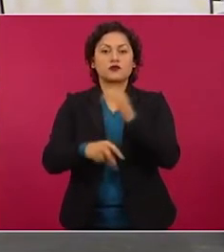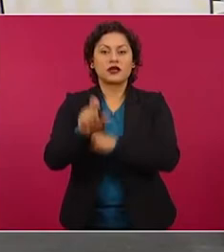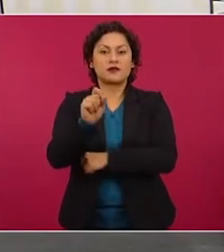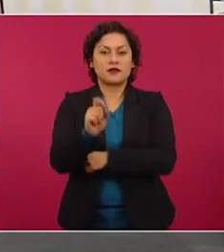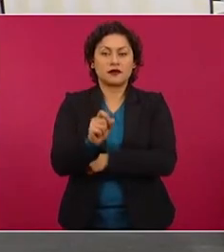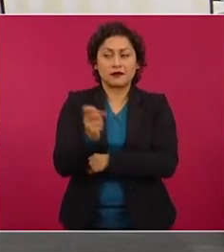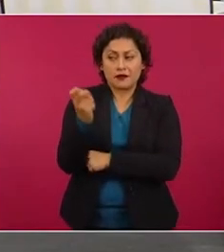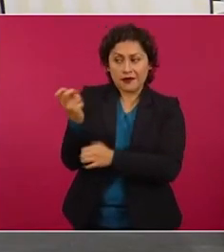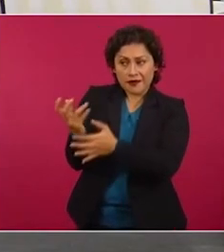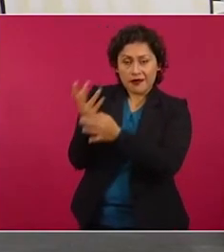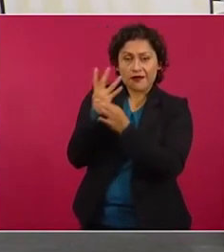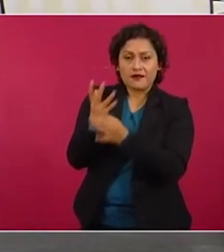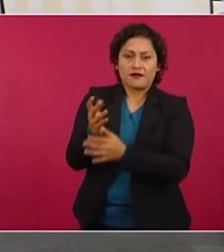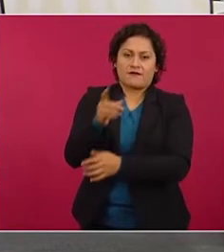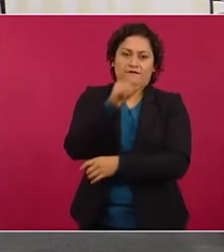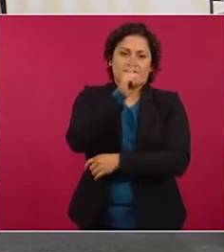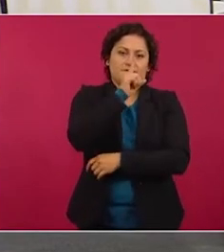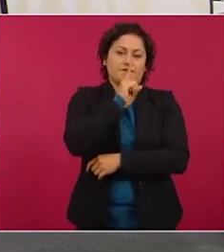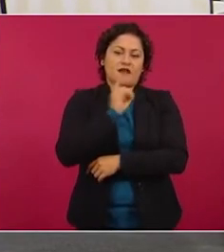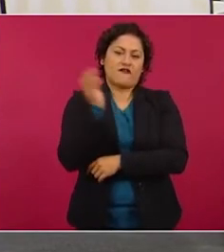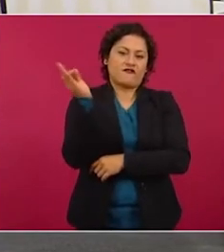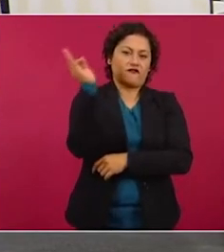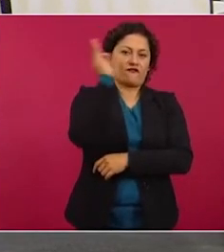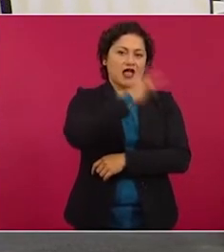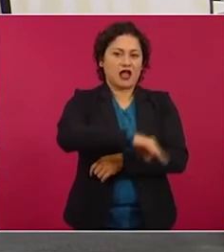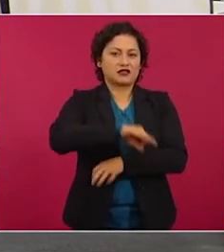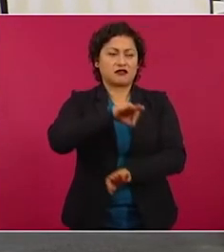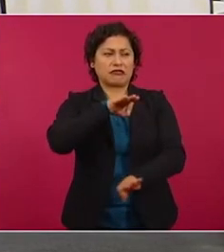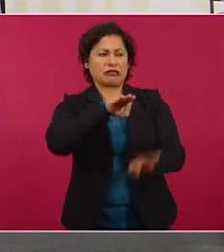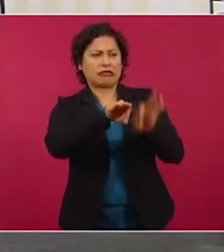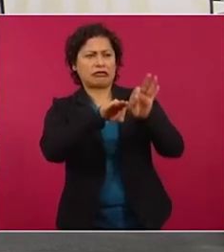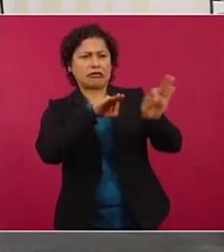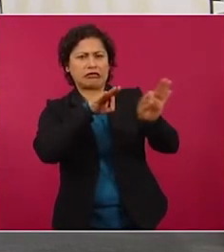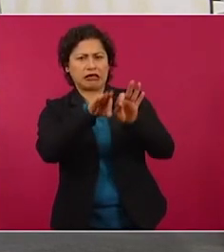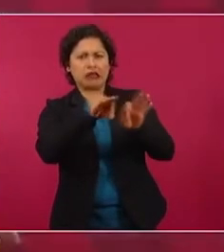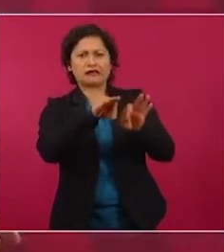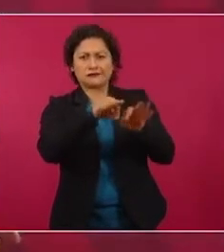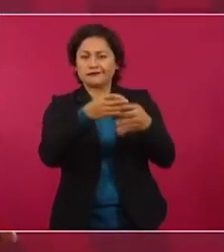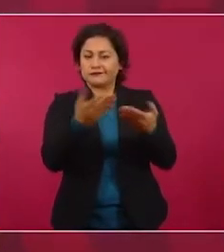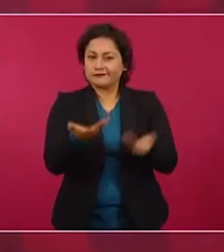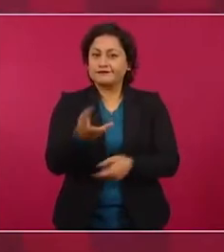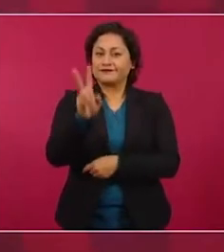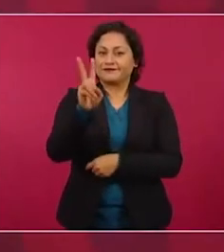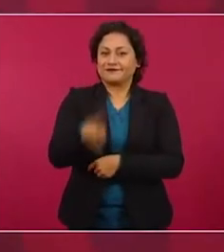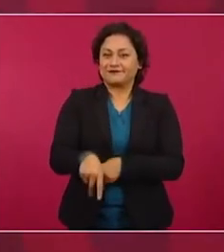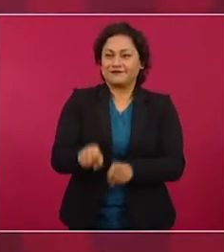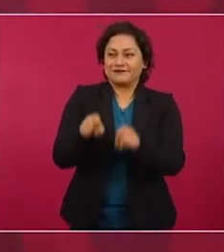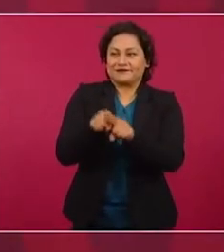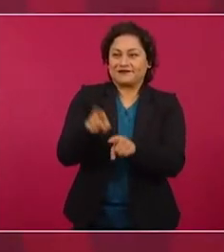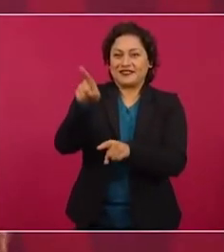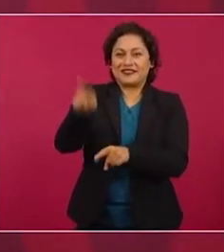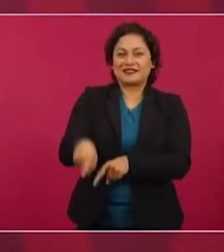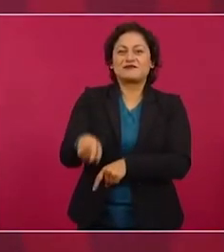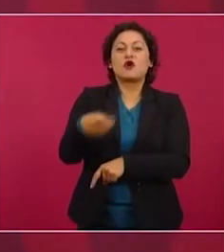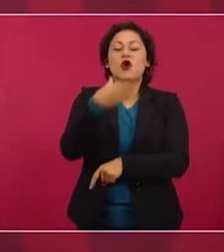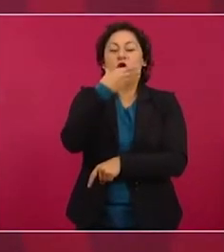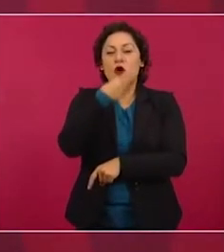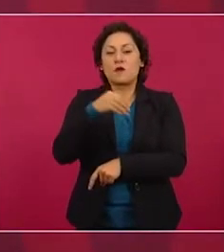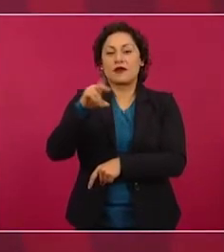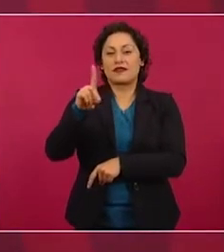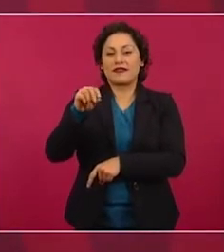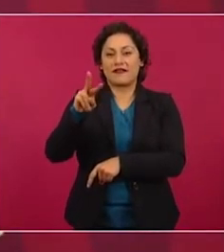falsa, amarillista y tendenciosa. Hasta el propio David Colmenares, auditor superior